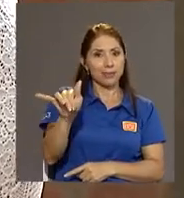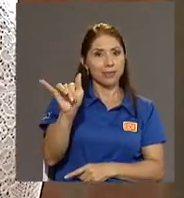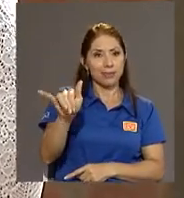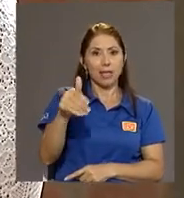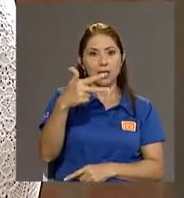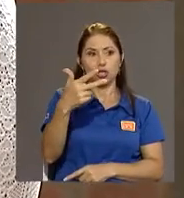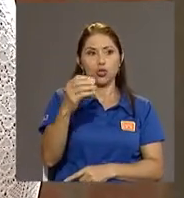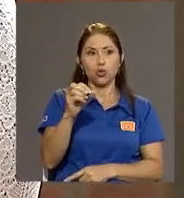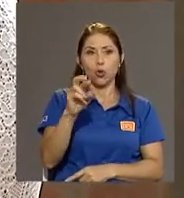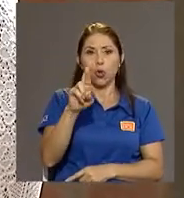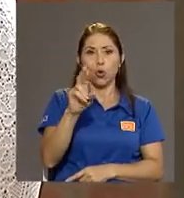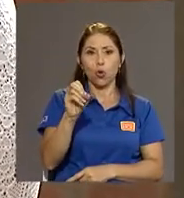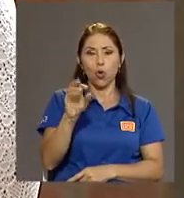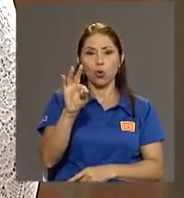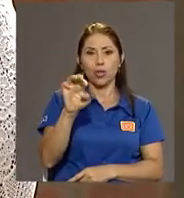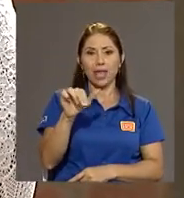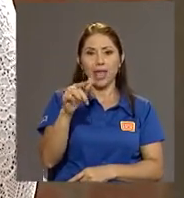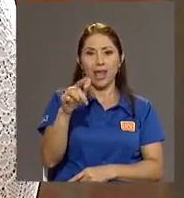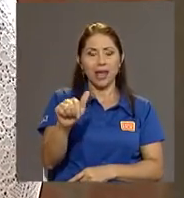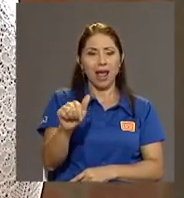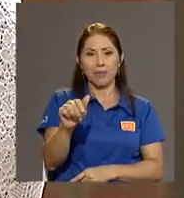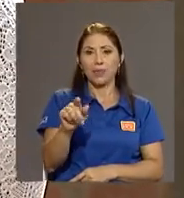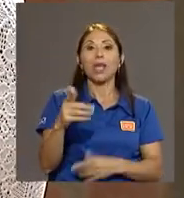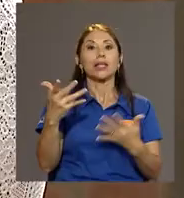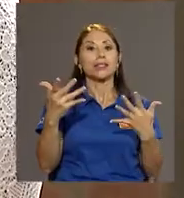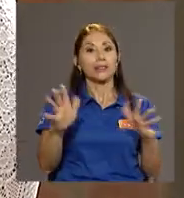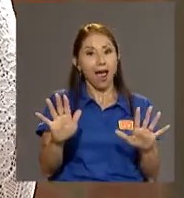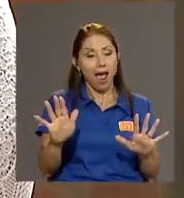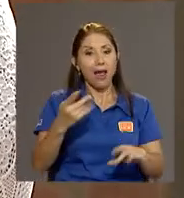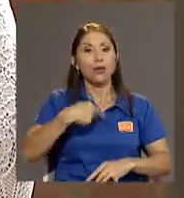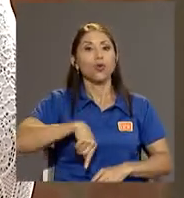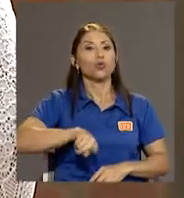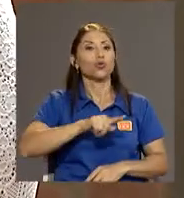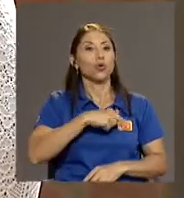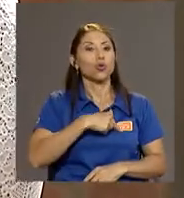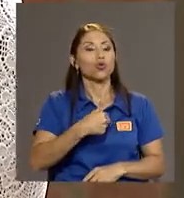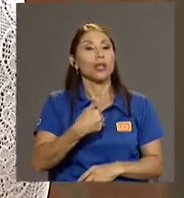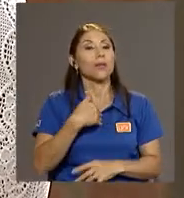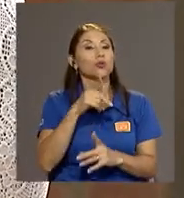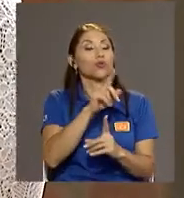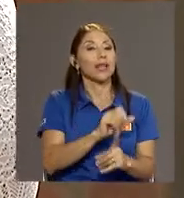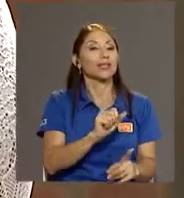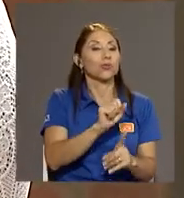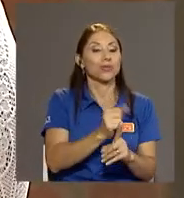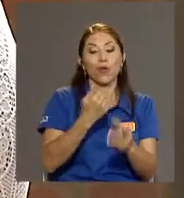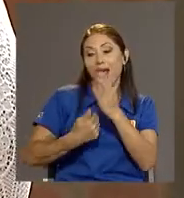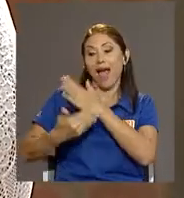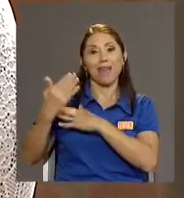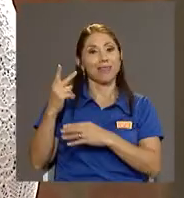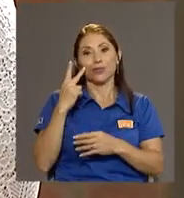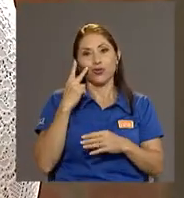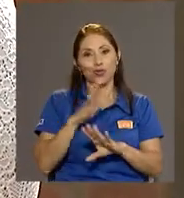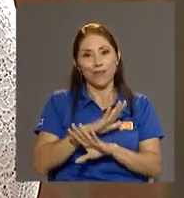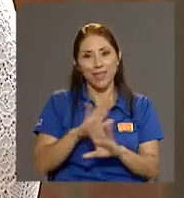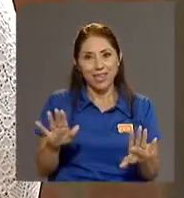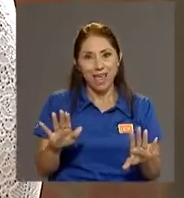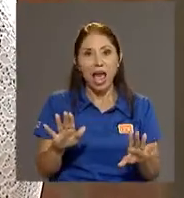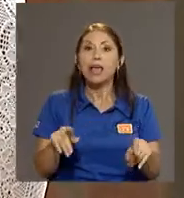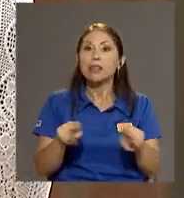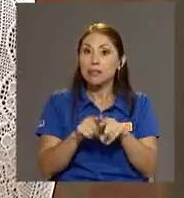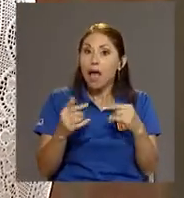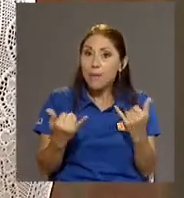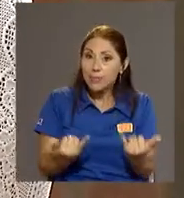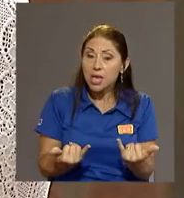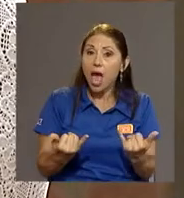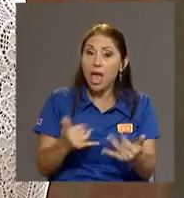Chorotega, sino también ya tenemos el fenómeno que antes no se veía, que es que estudiantes de San José